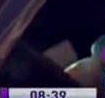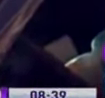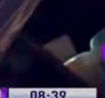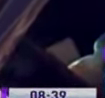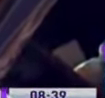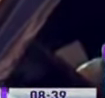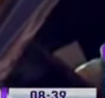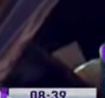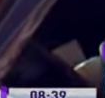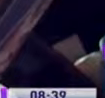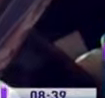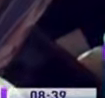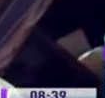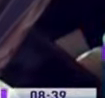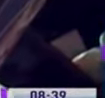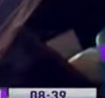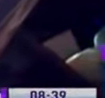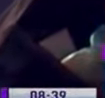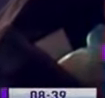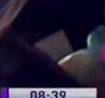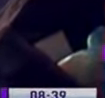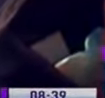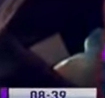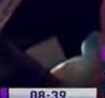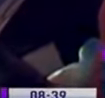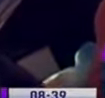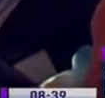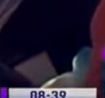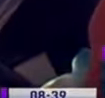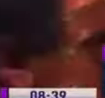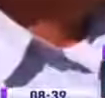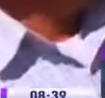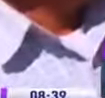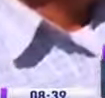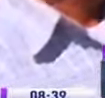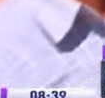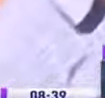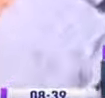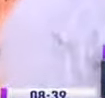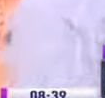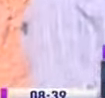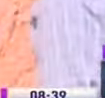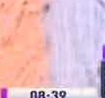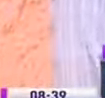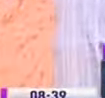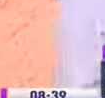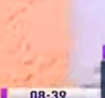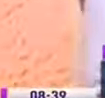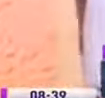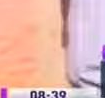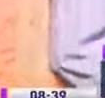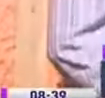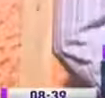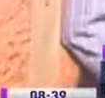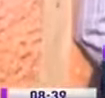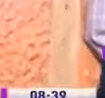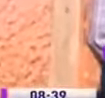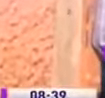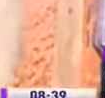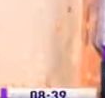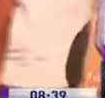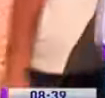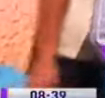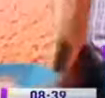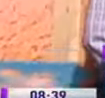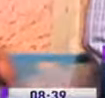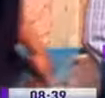campana. Estoy inconsciente todavía. ¿Está mal estacionado? Estoy un momentito